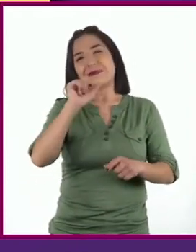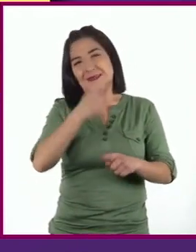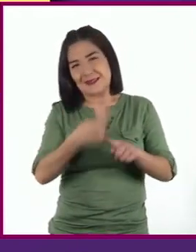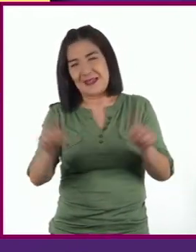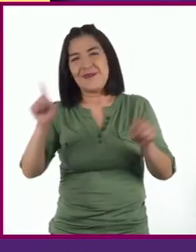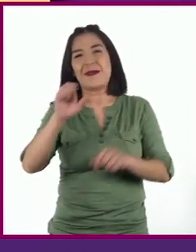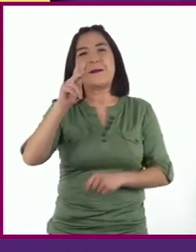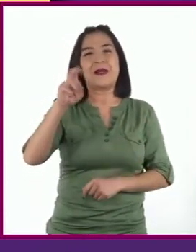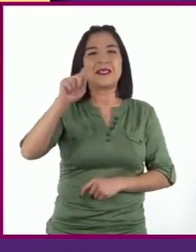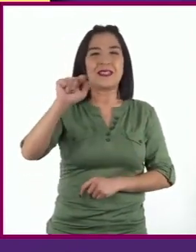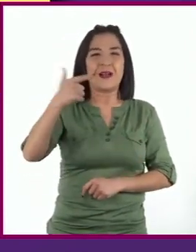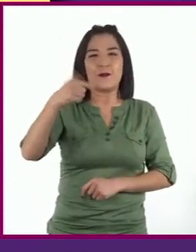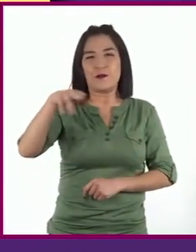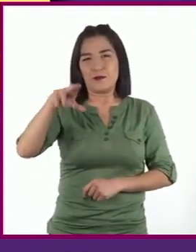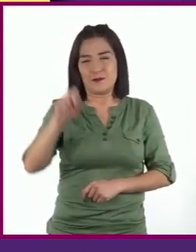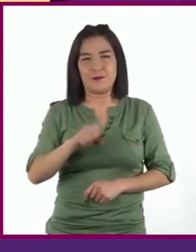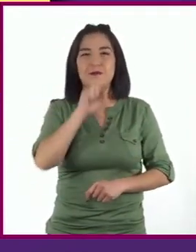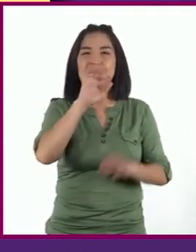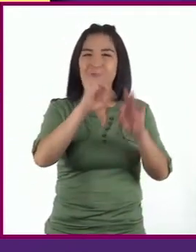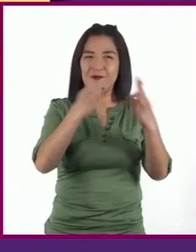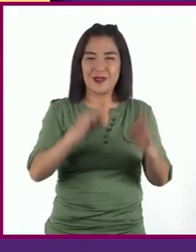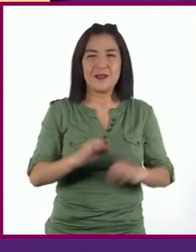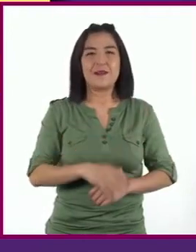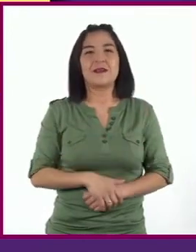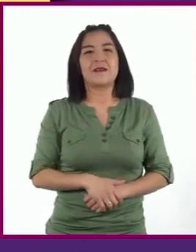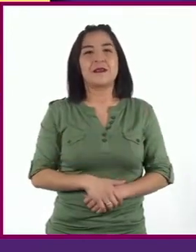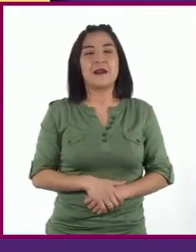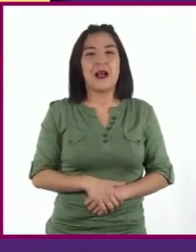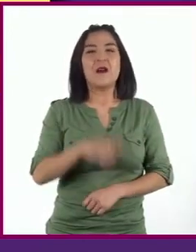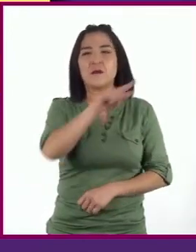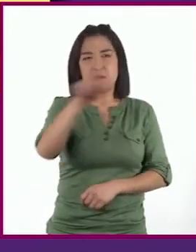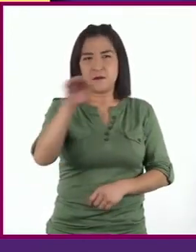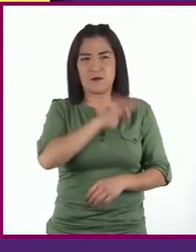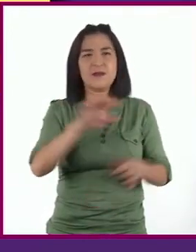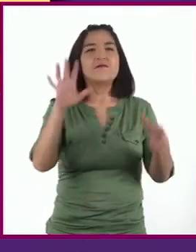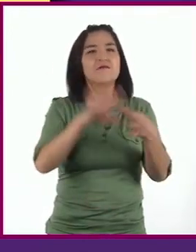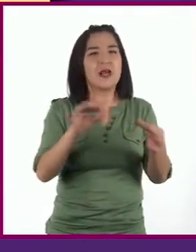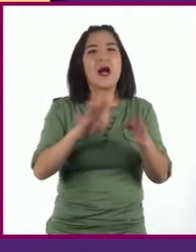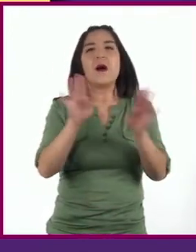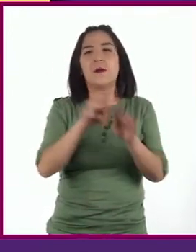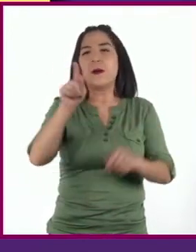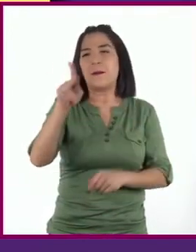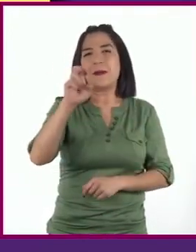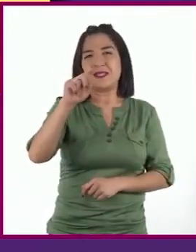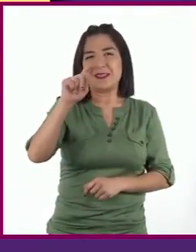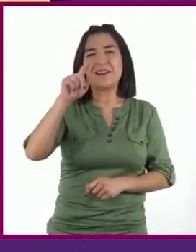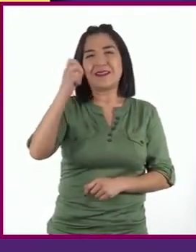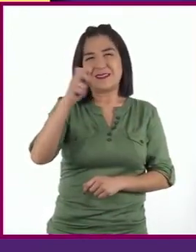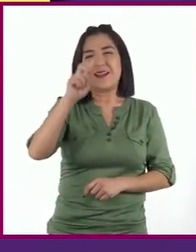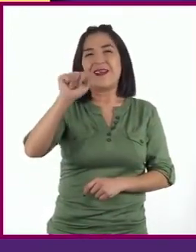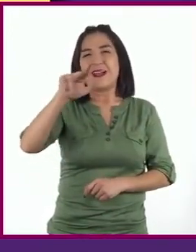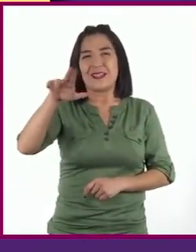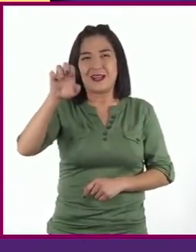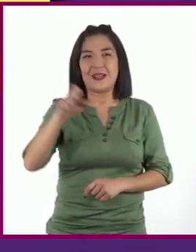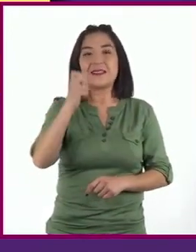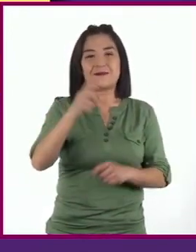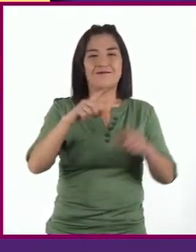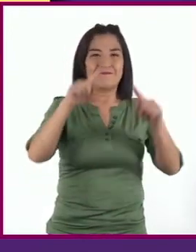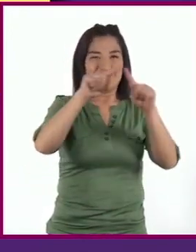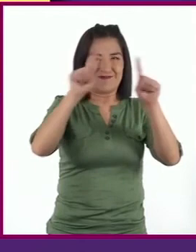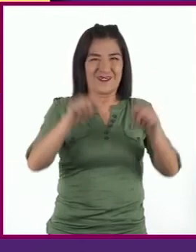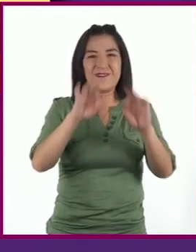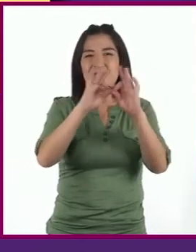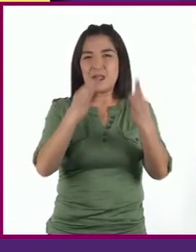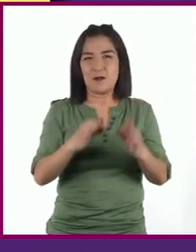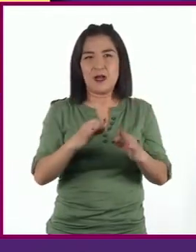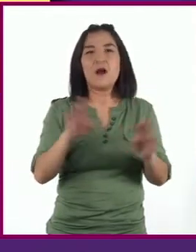pentágonos. Ahora sí, podrían explicarle a Danae que el pentágono que sigue después del inciso